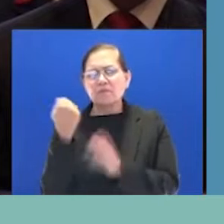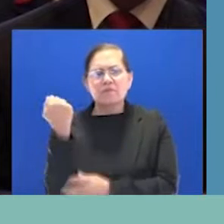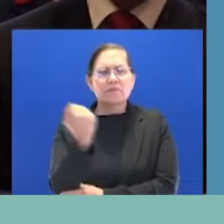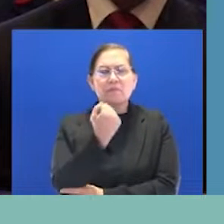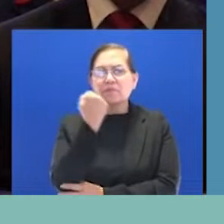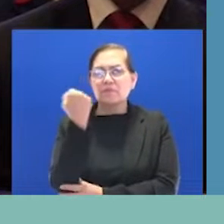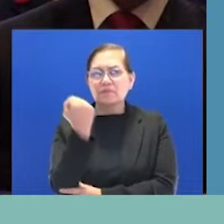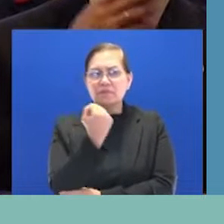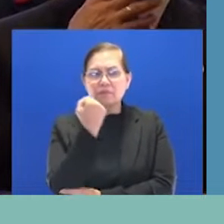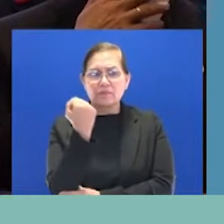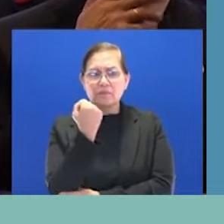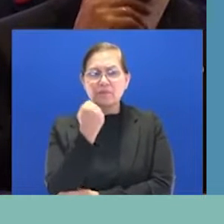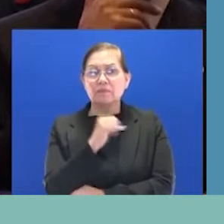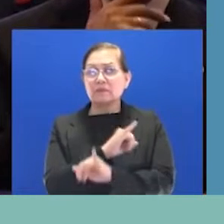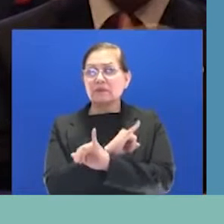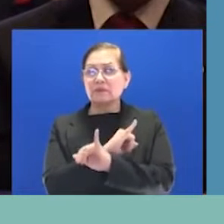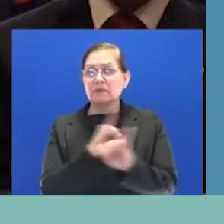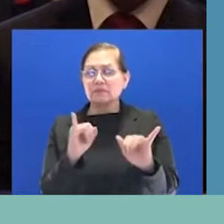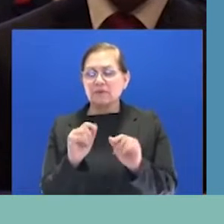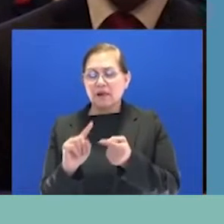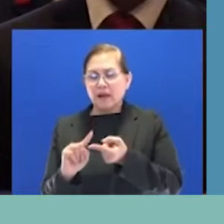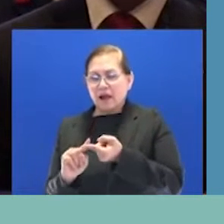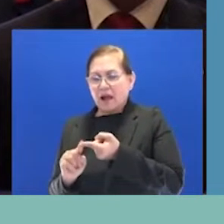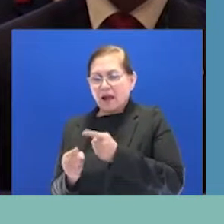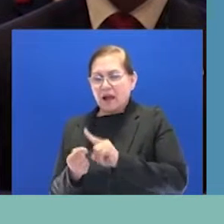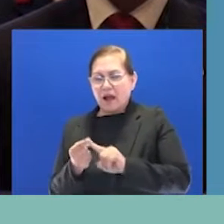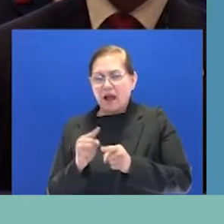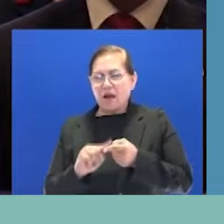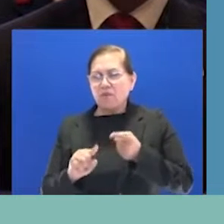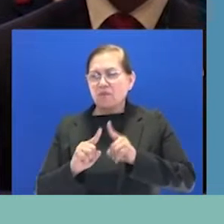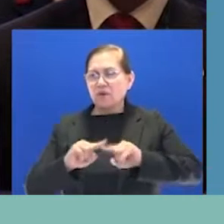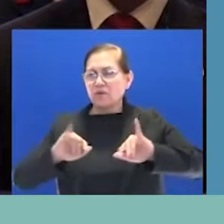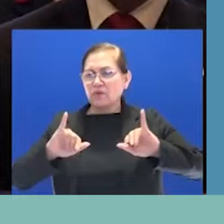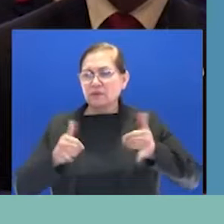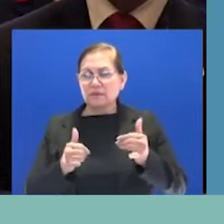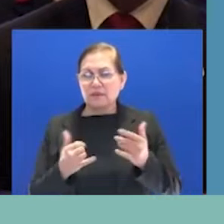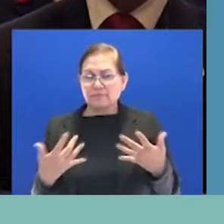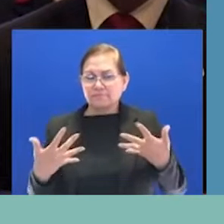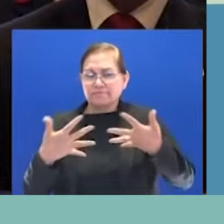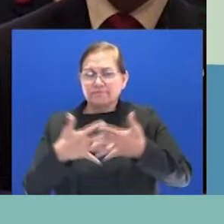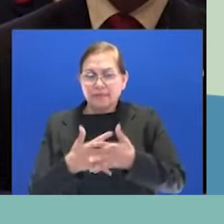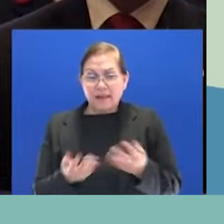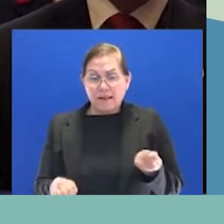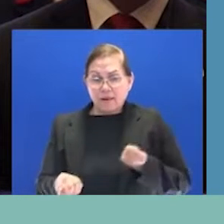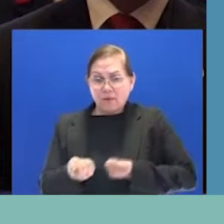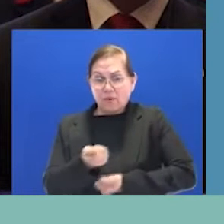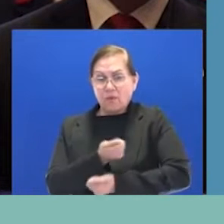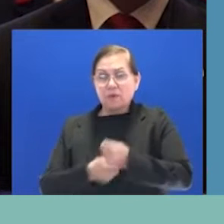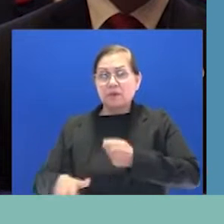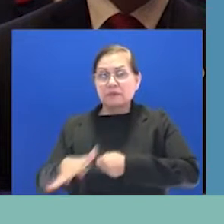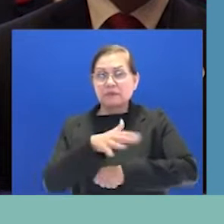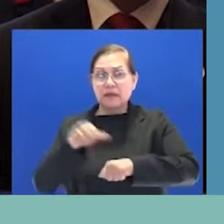duda la conclusión de las negociaciones de un ambicioso acuerdo comercial con